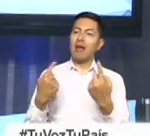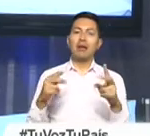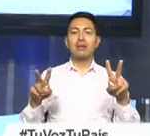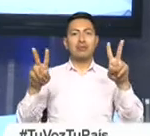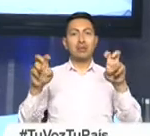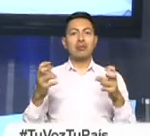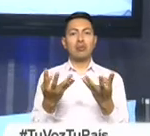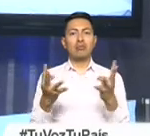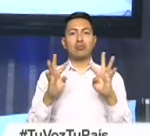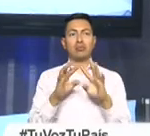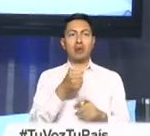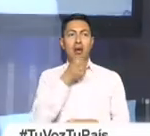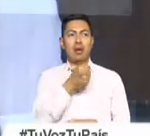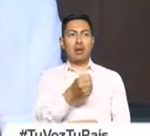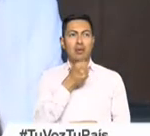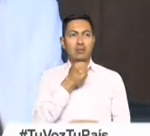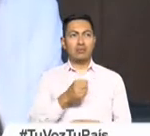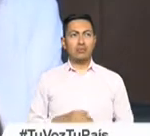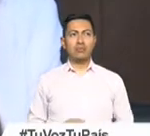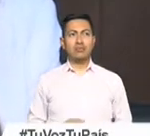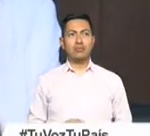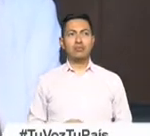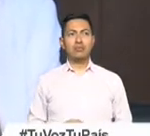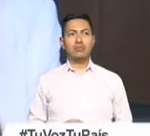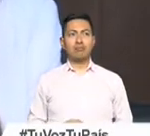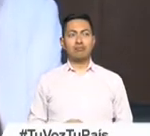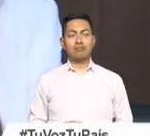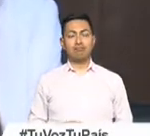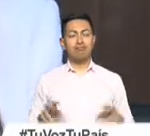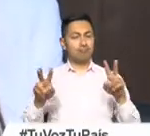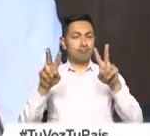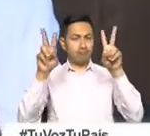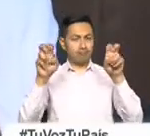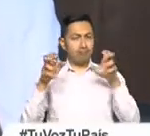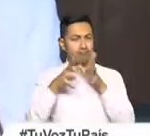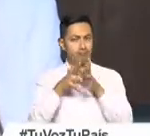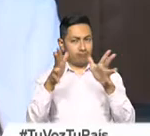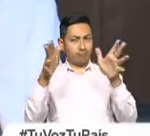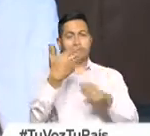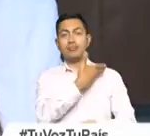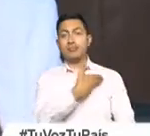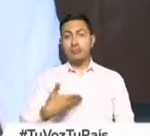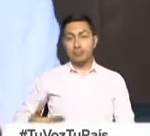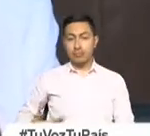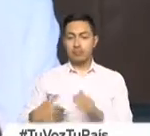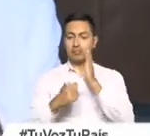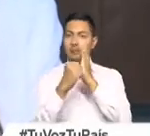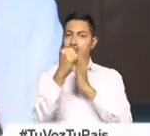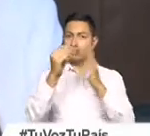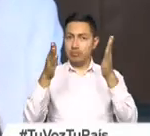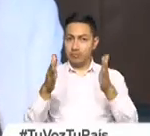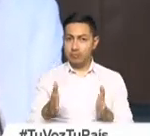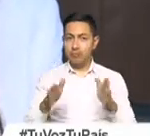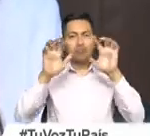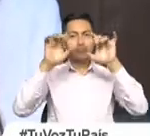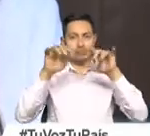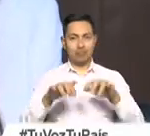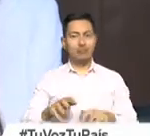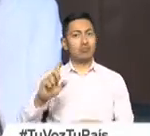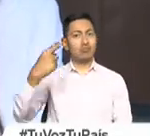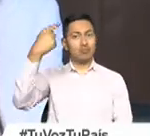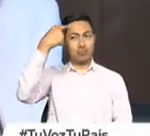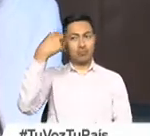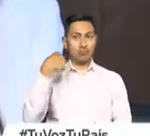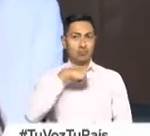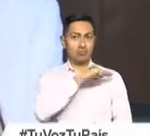este tema. En términos generales, el presidente, los ministros, ministras de Estado, secretarios de Estado, que fuimos parte